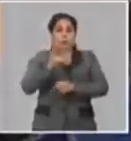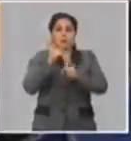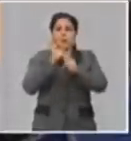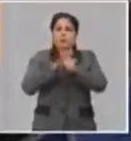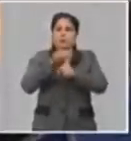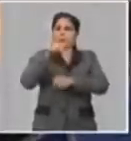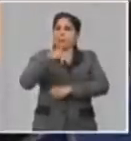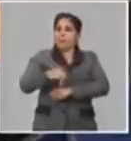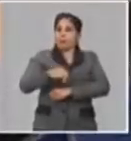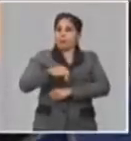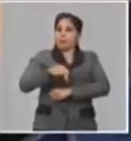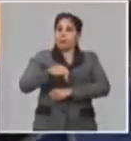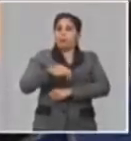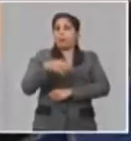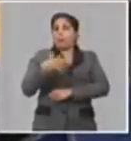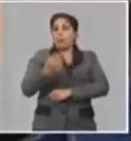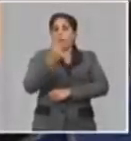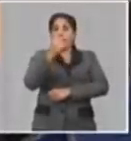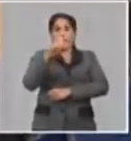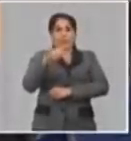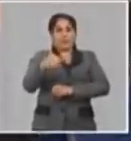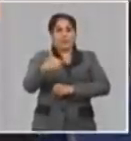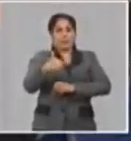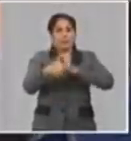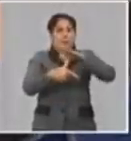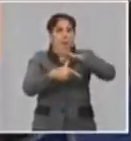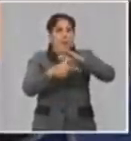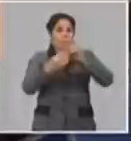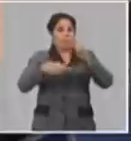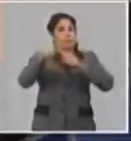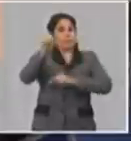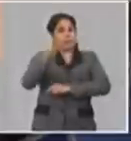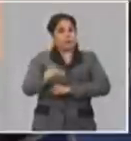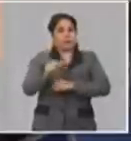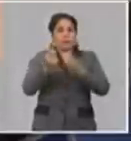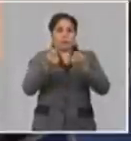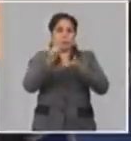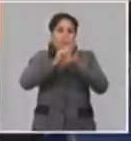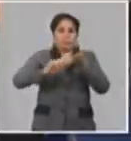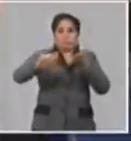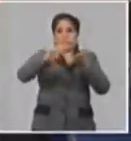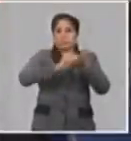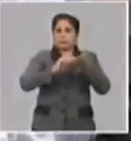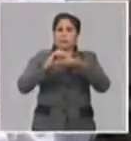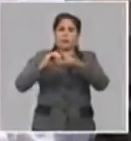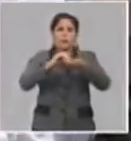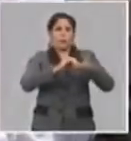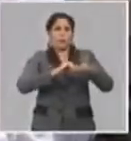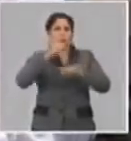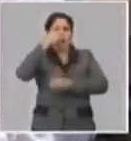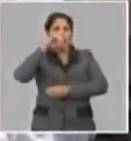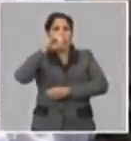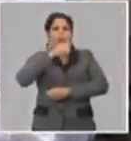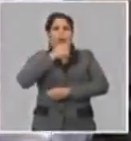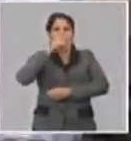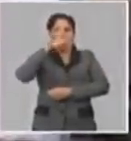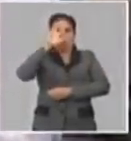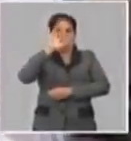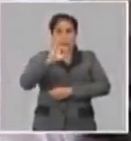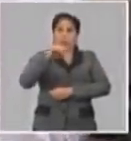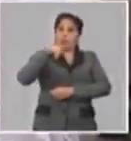entonces ahora hablando con el viceprimer ministro y ministro de Economía y Planificación, el compañero Alejandro Gil Fernández,